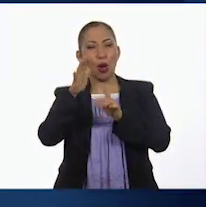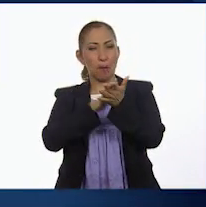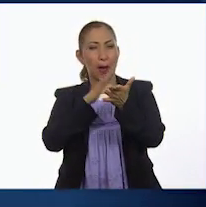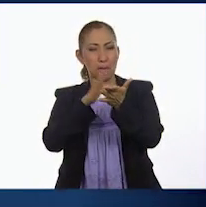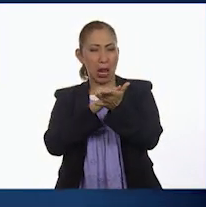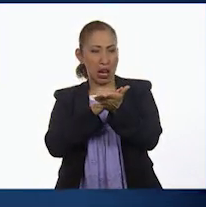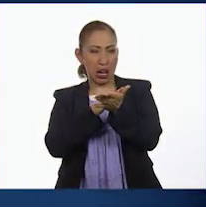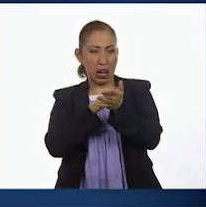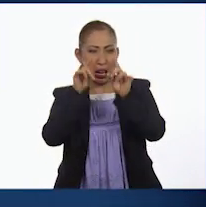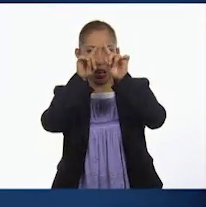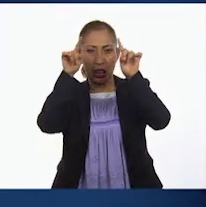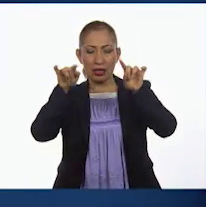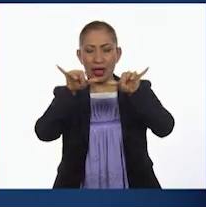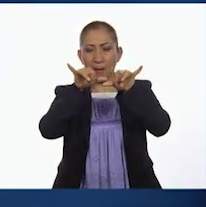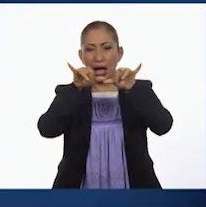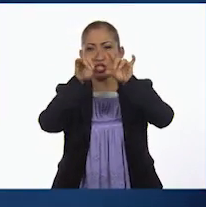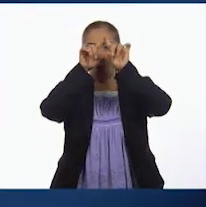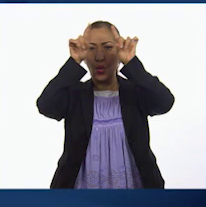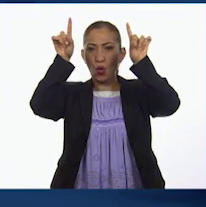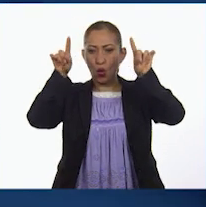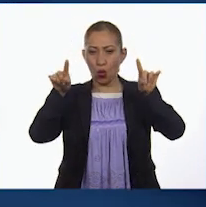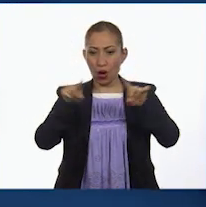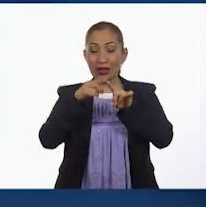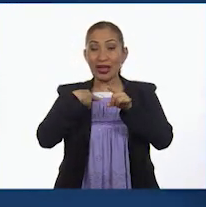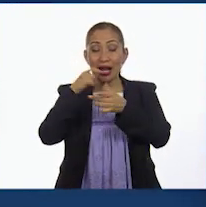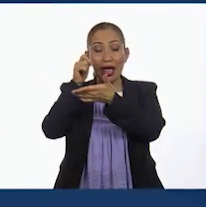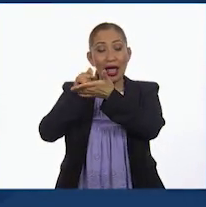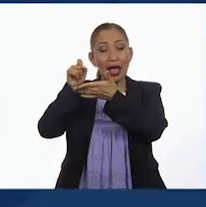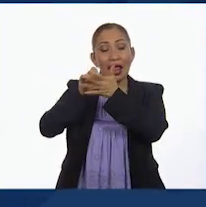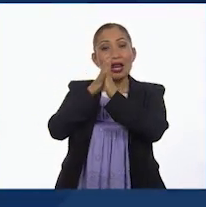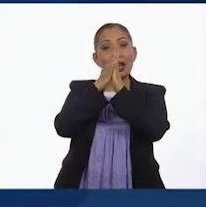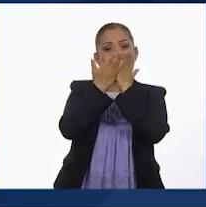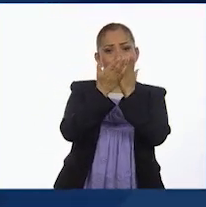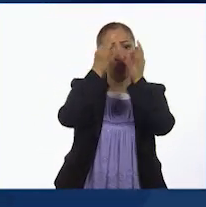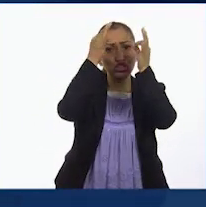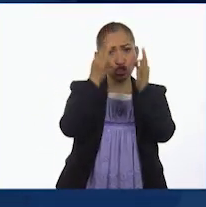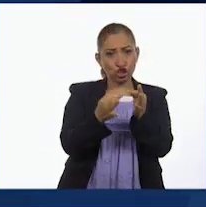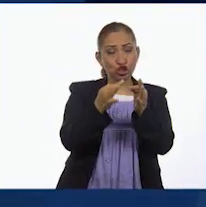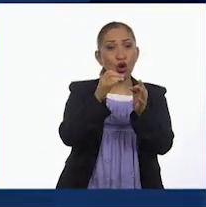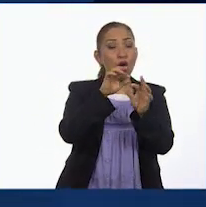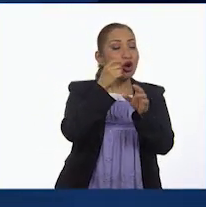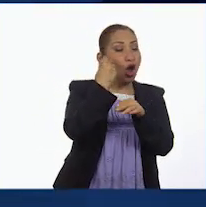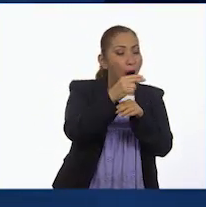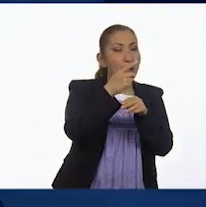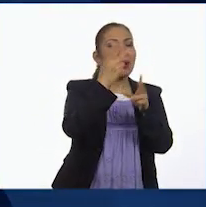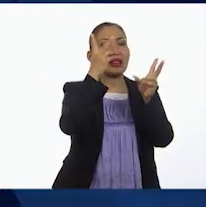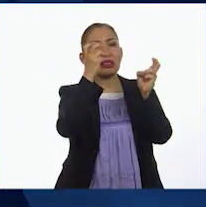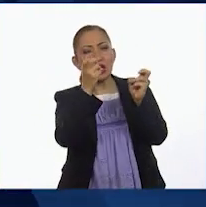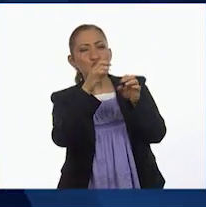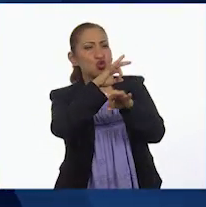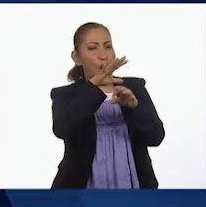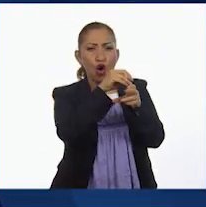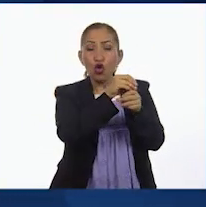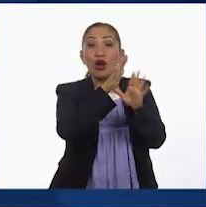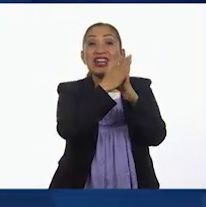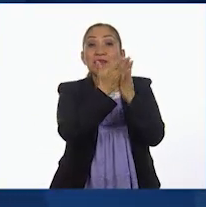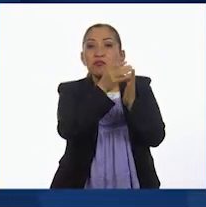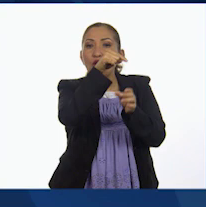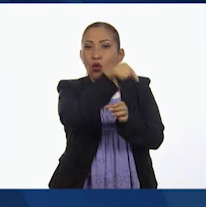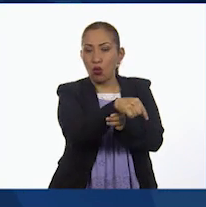papel bond, tamaño media carta, que contienen los datos de la obra tal como aparece a la derecha. Y ahí tenemos un